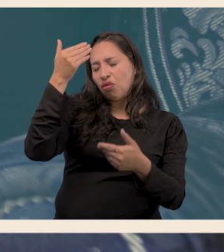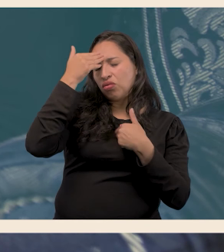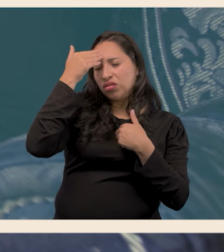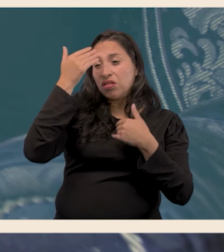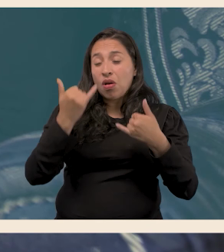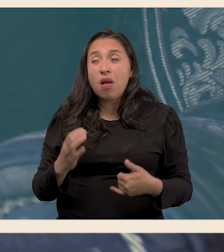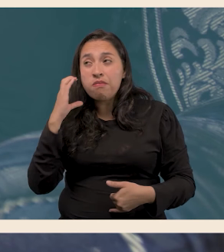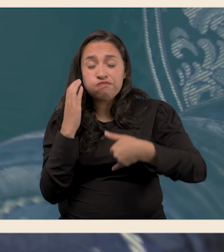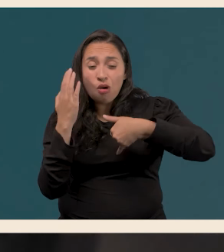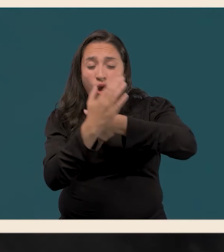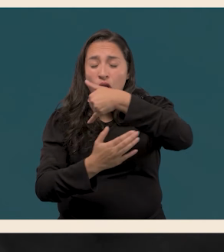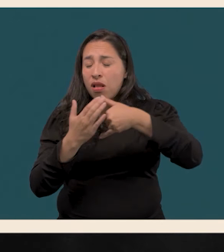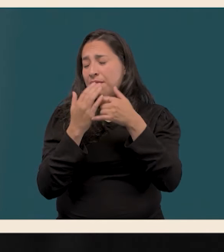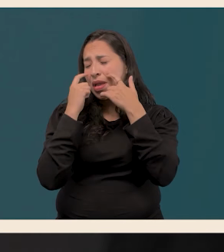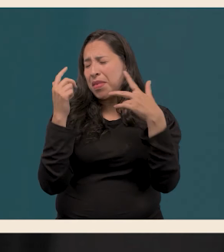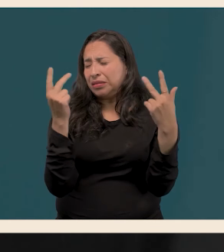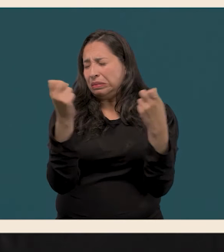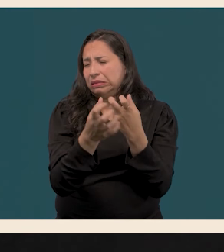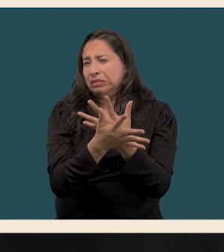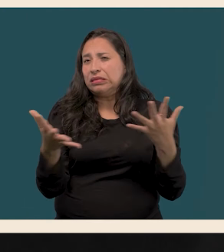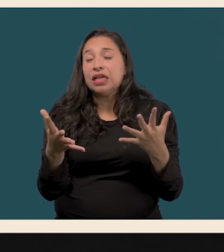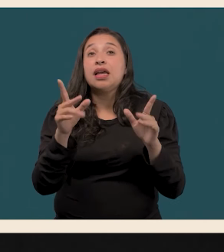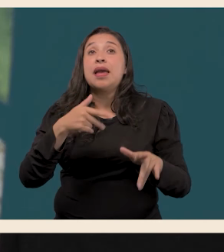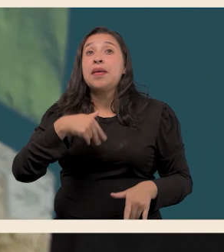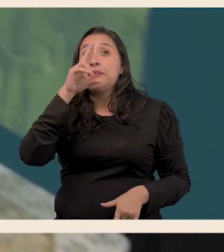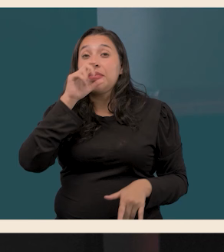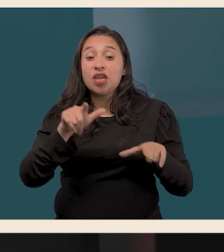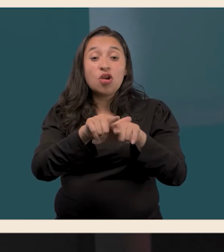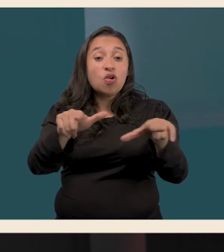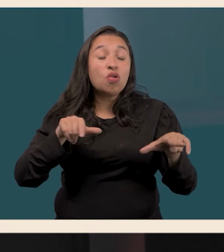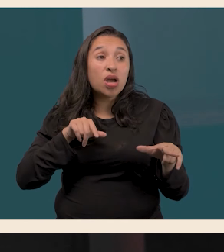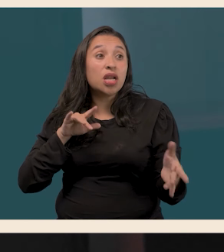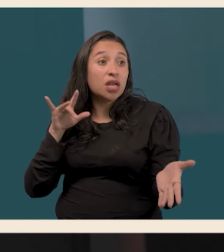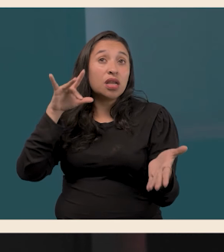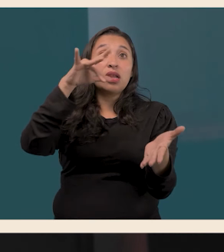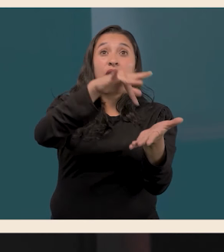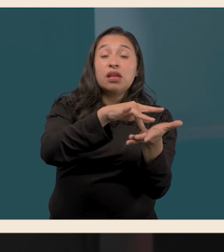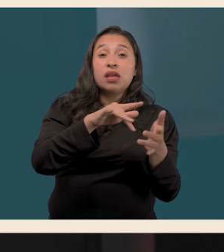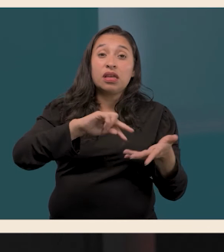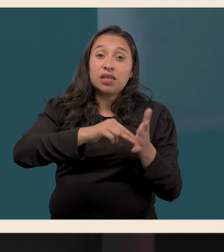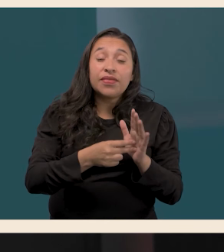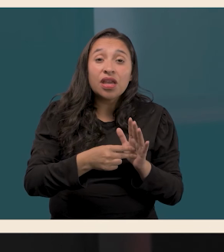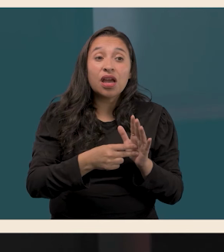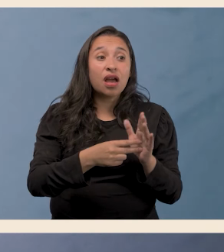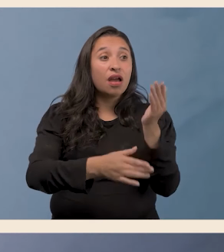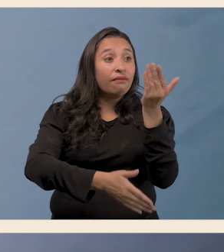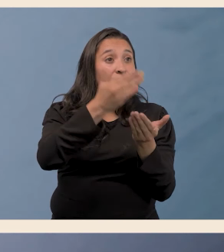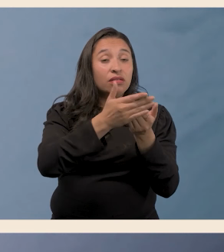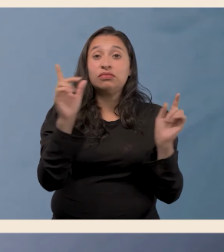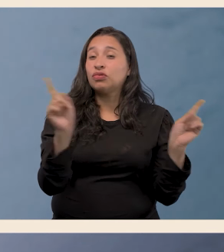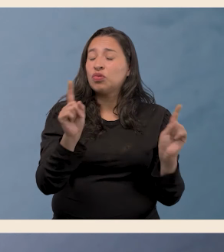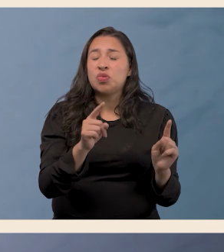lo que pasaba en el país. Empezando que los sitios donde iba a estar mi hijo eran zonas